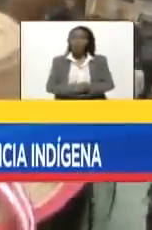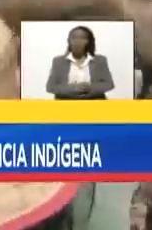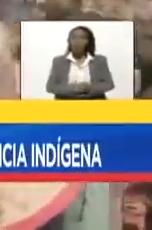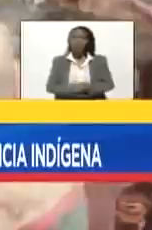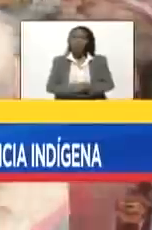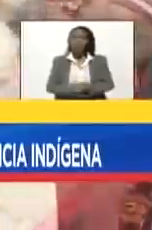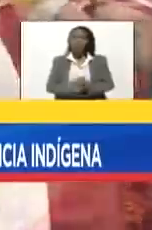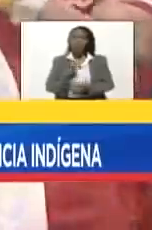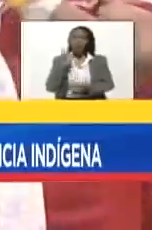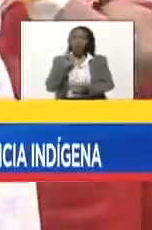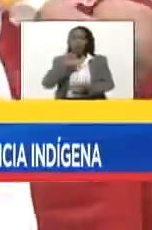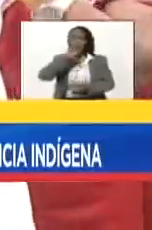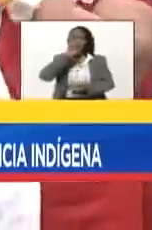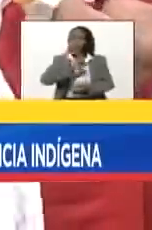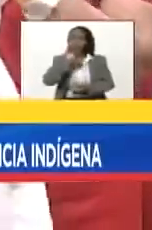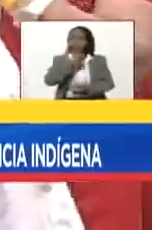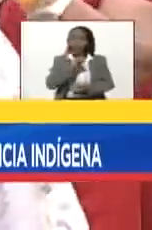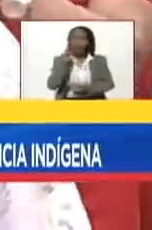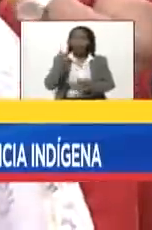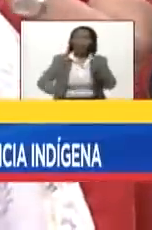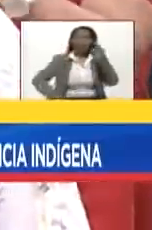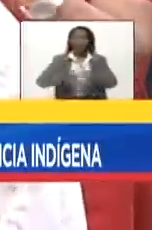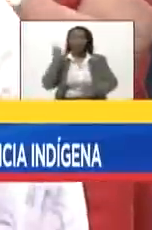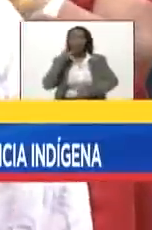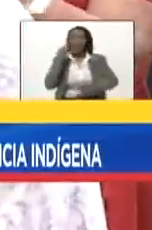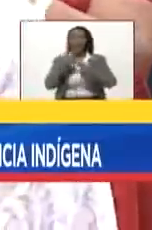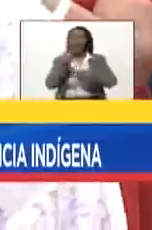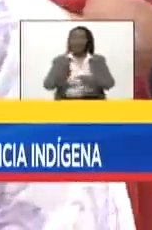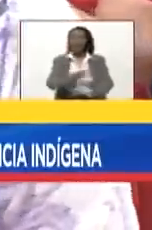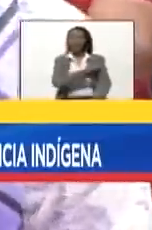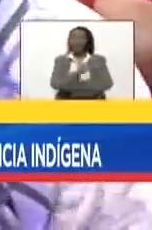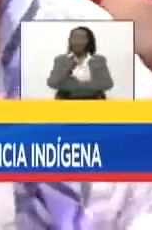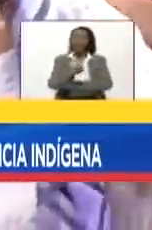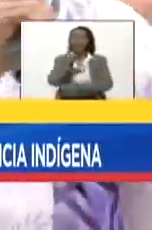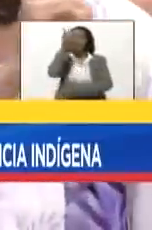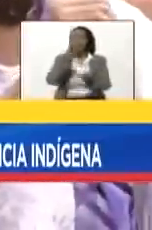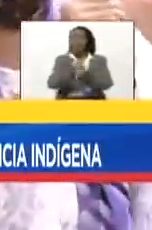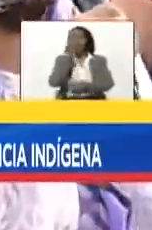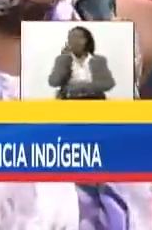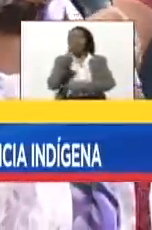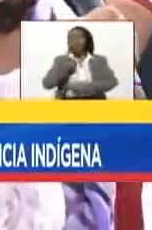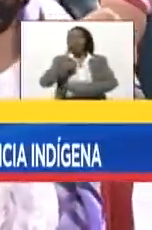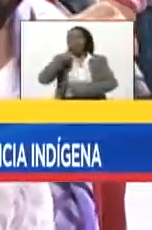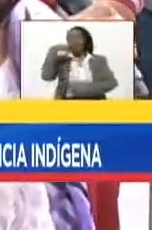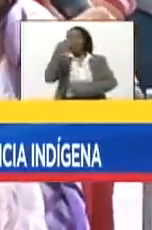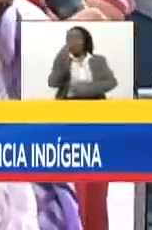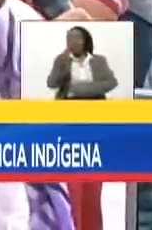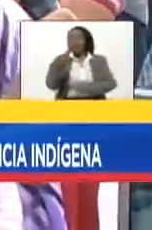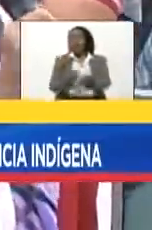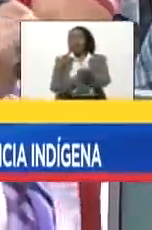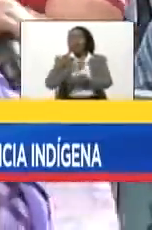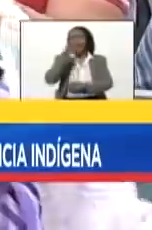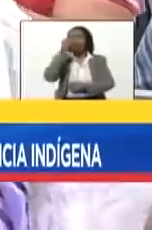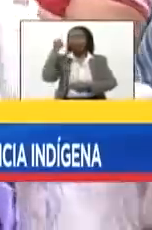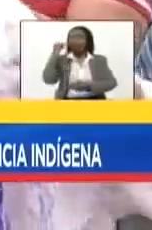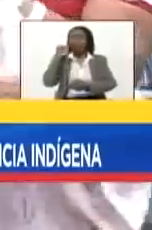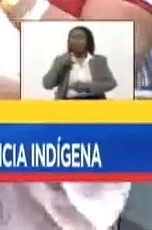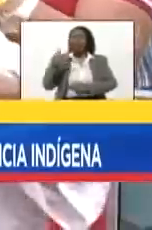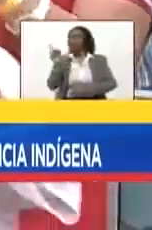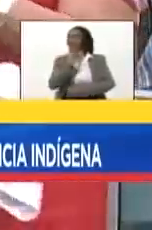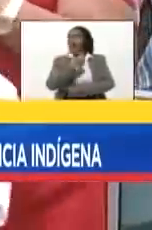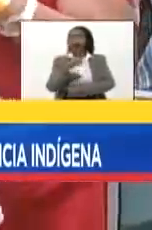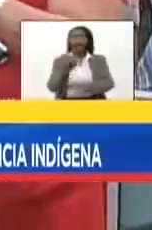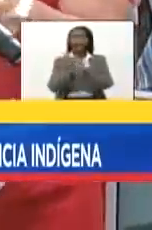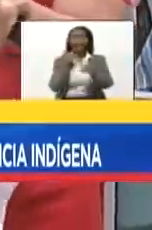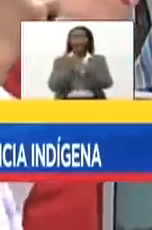A él le gustó y de una vez hizo su decreto en el 2002. Cuando yo se los digo, hermanas y hermanos, no es